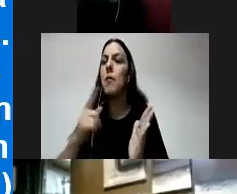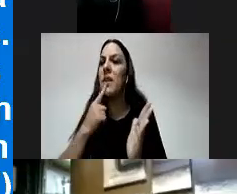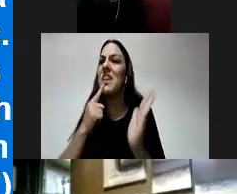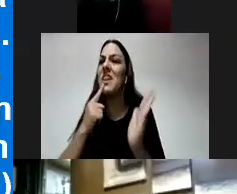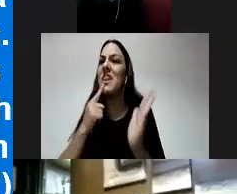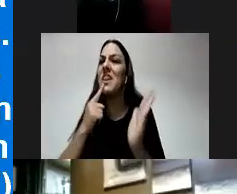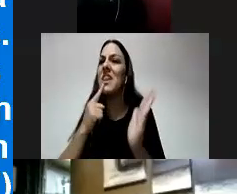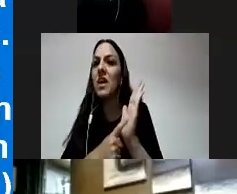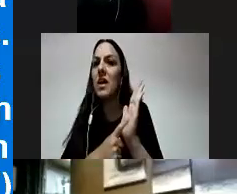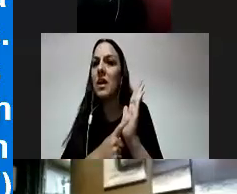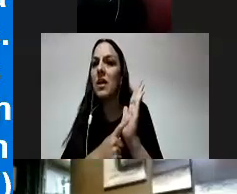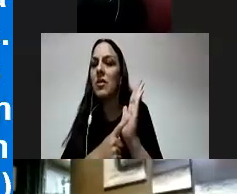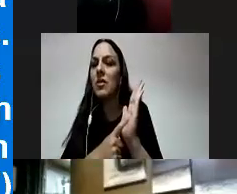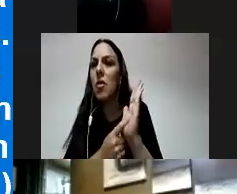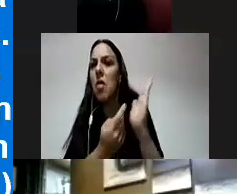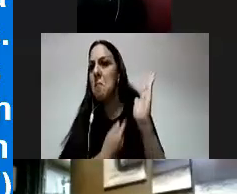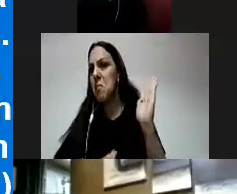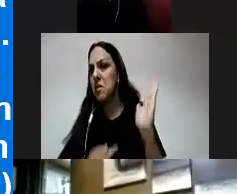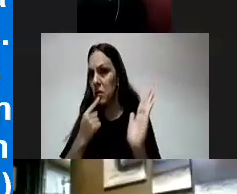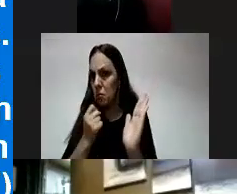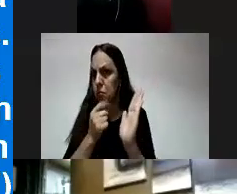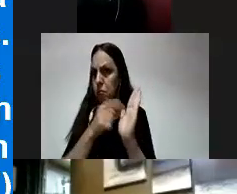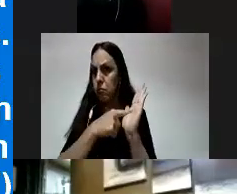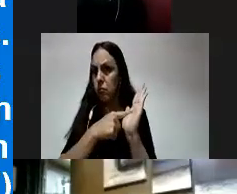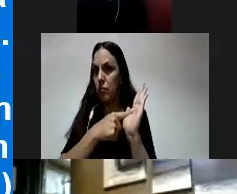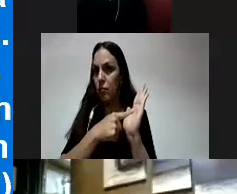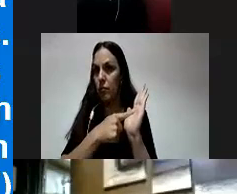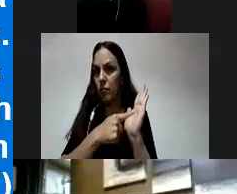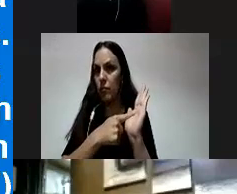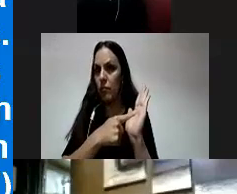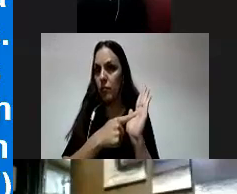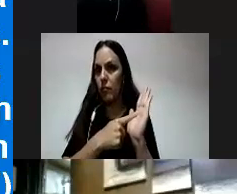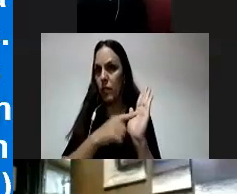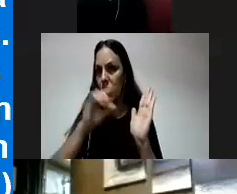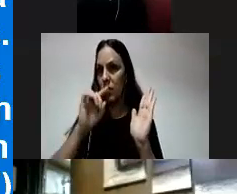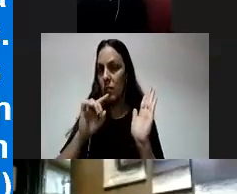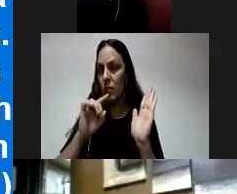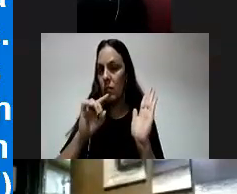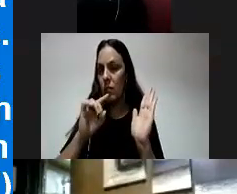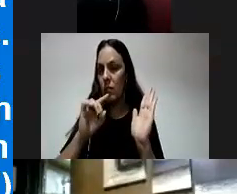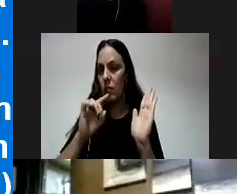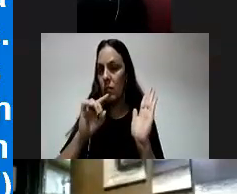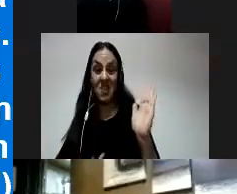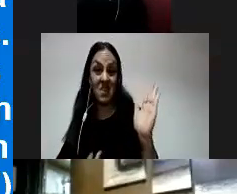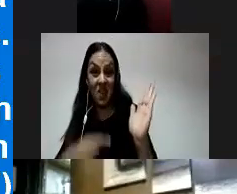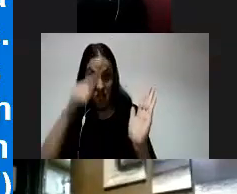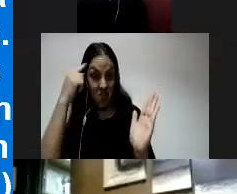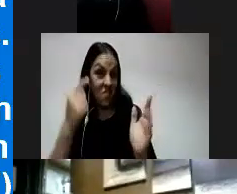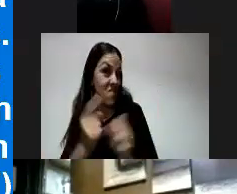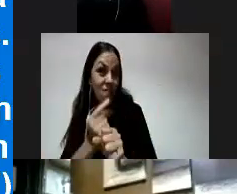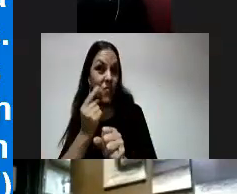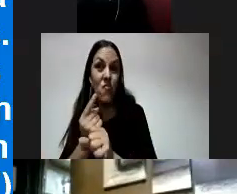Ejecutivo, que le había planteado el Estado Nacional que no podía